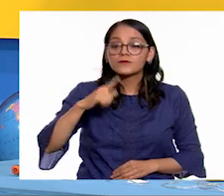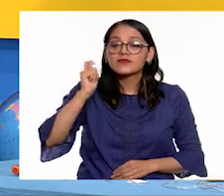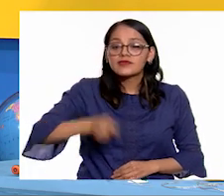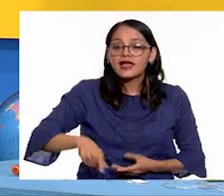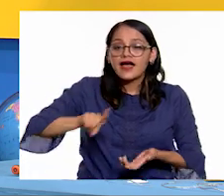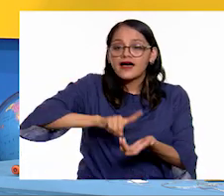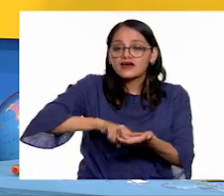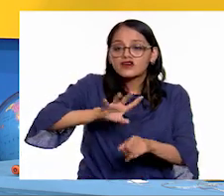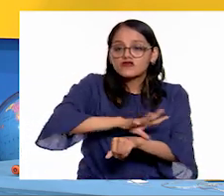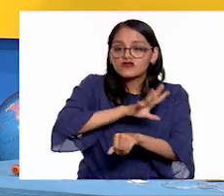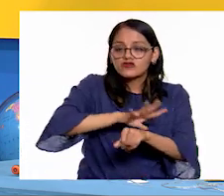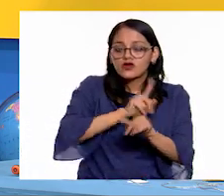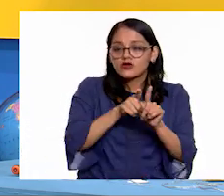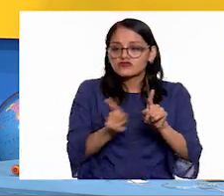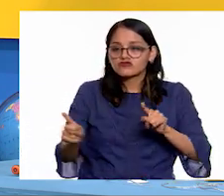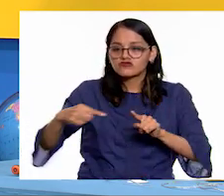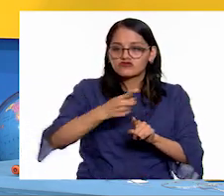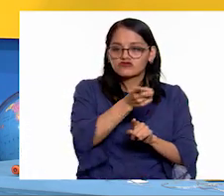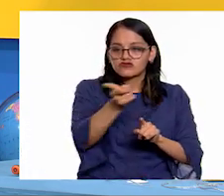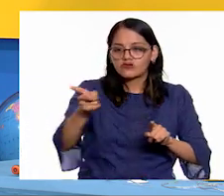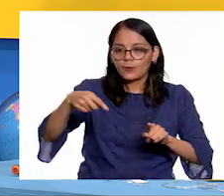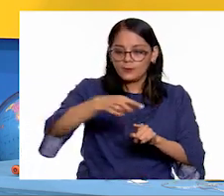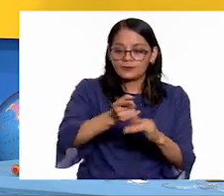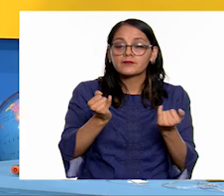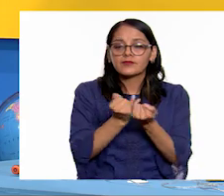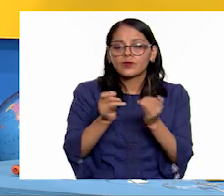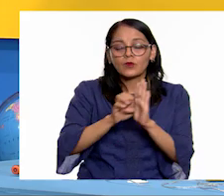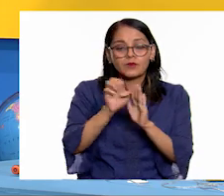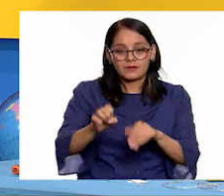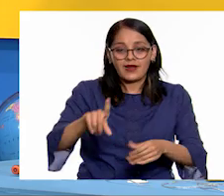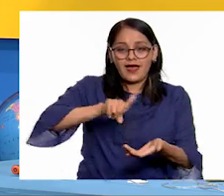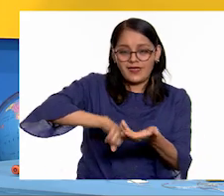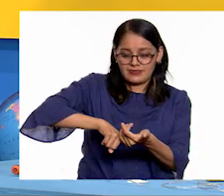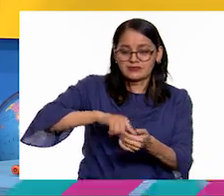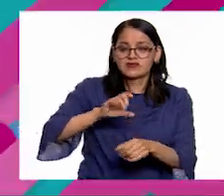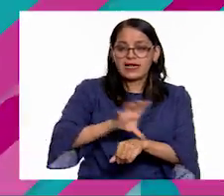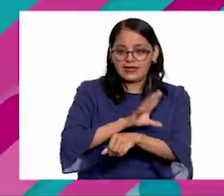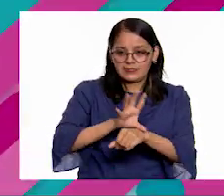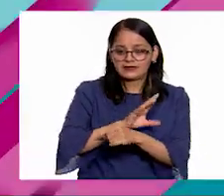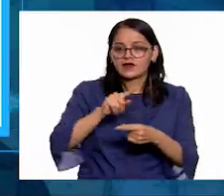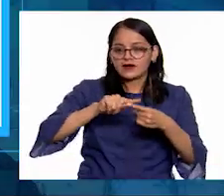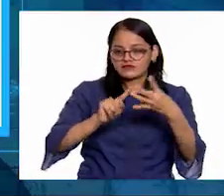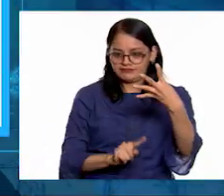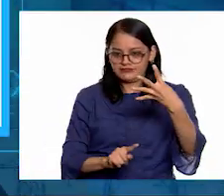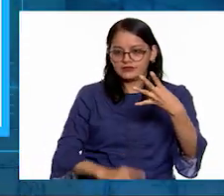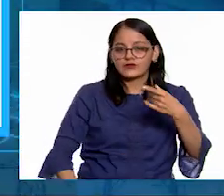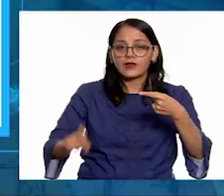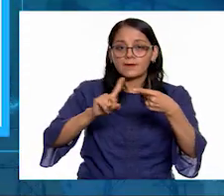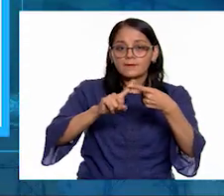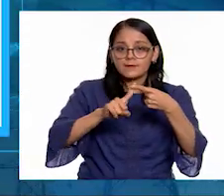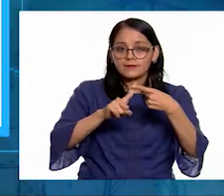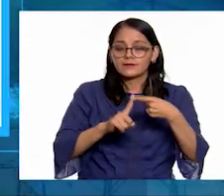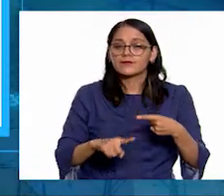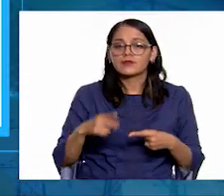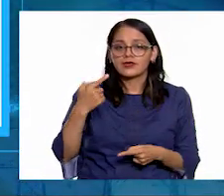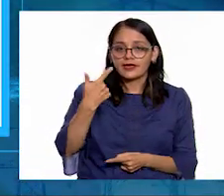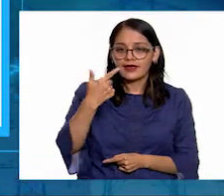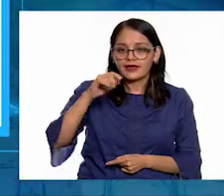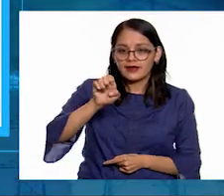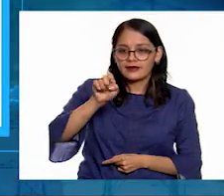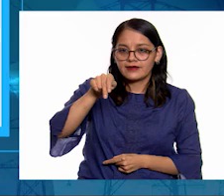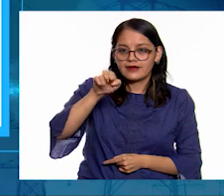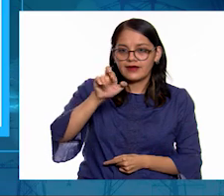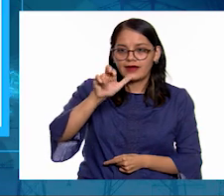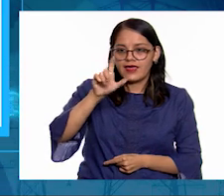electricidad. Todo circuito eléctrico se compone al menos de los siguientes elementos. El primero de ellos es generador de